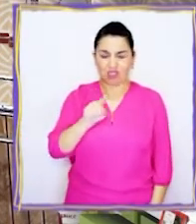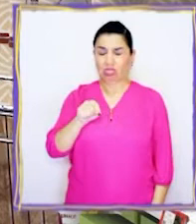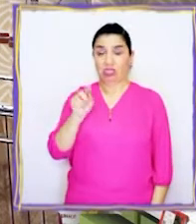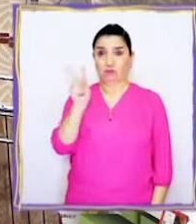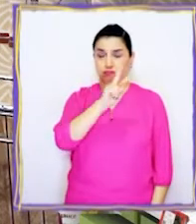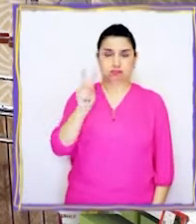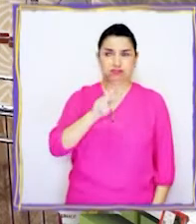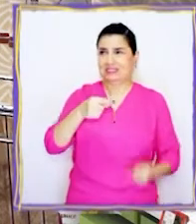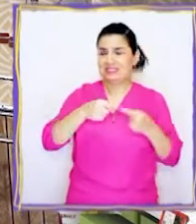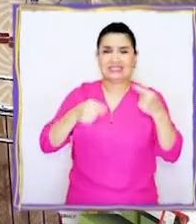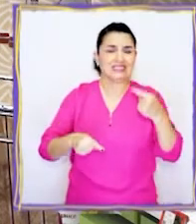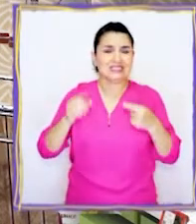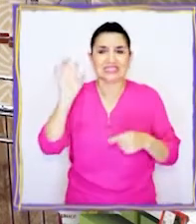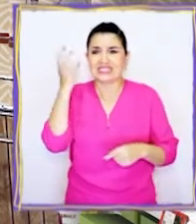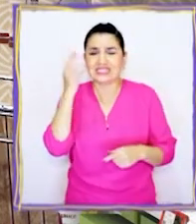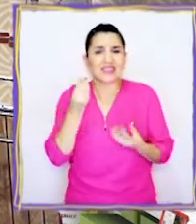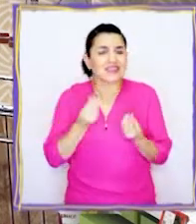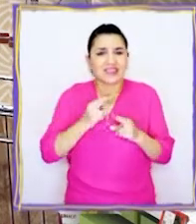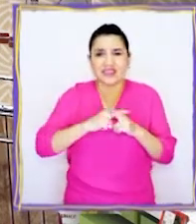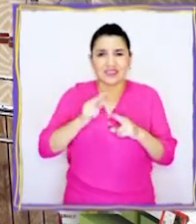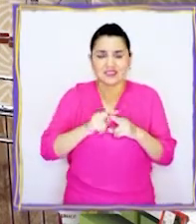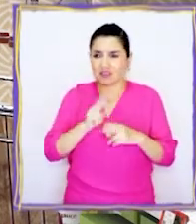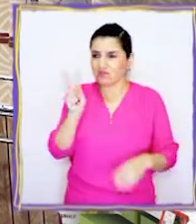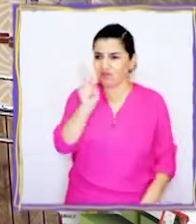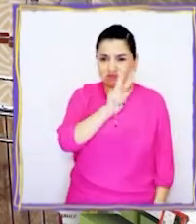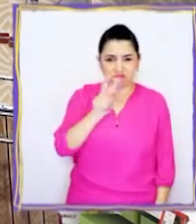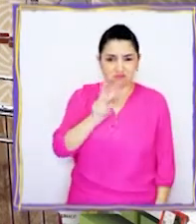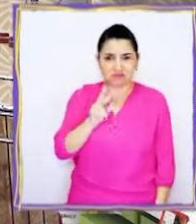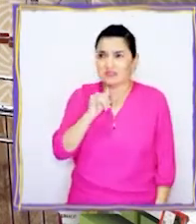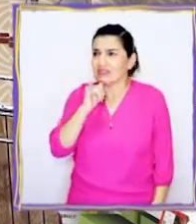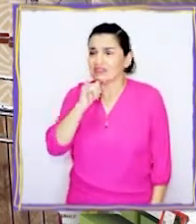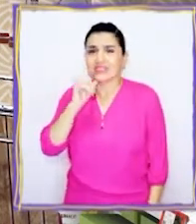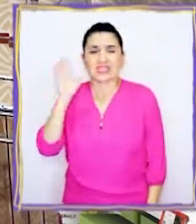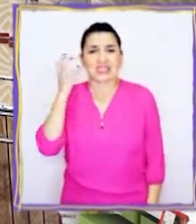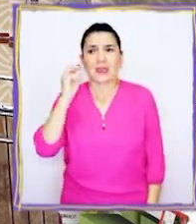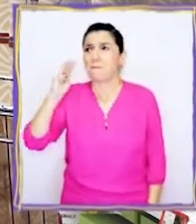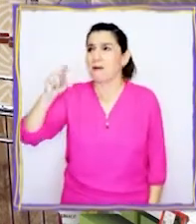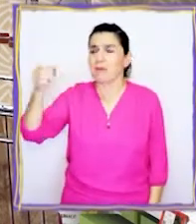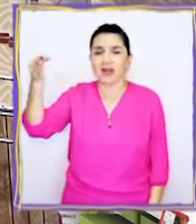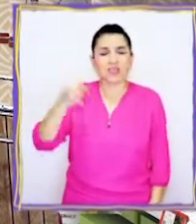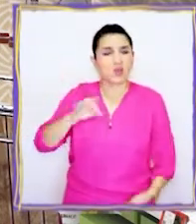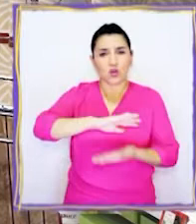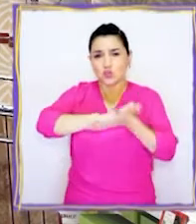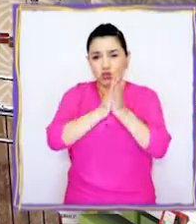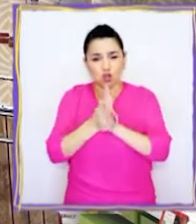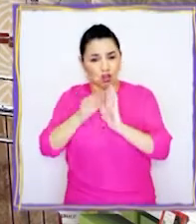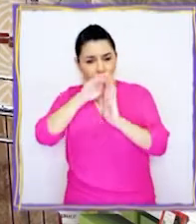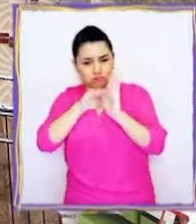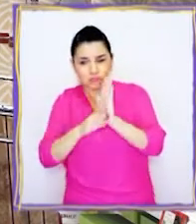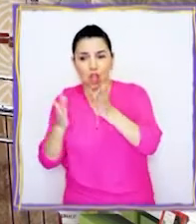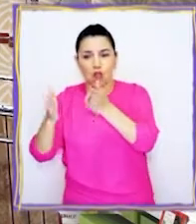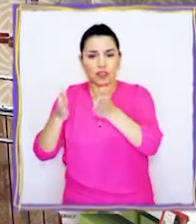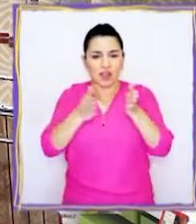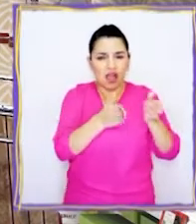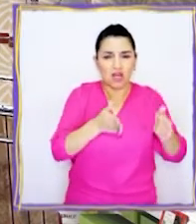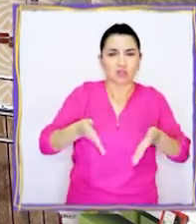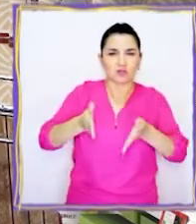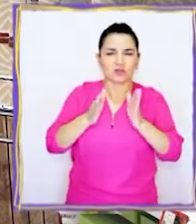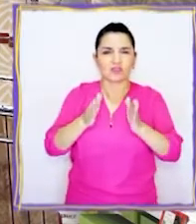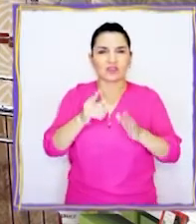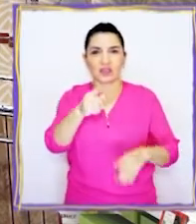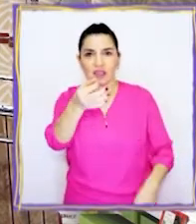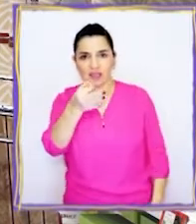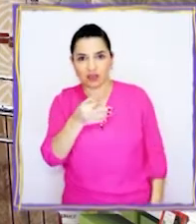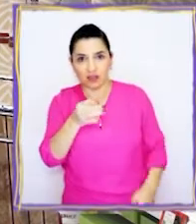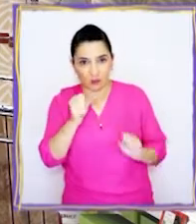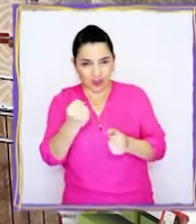nada. ¿Qué voy a hacer ahora si no entiendo lo que dice? Mi mamá me dijo que iba a estar todo ordenado por pasillo.